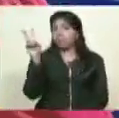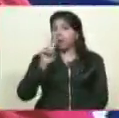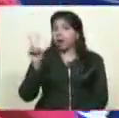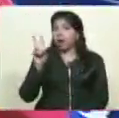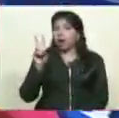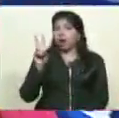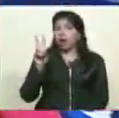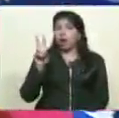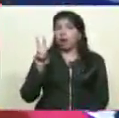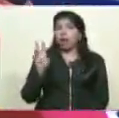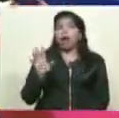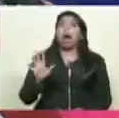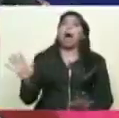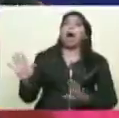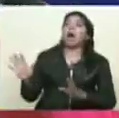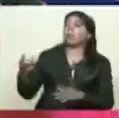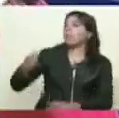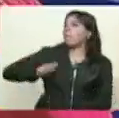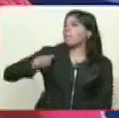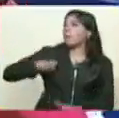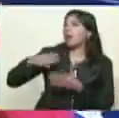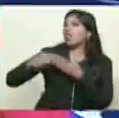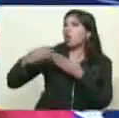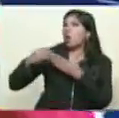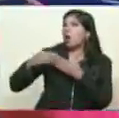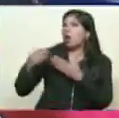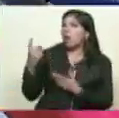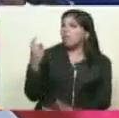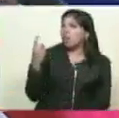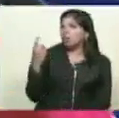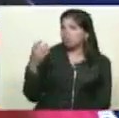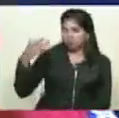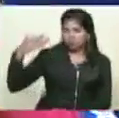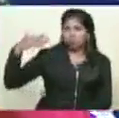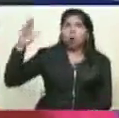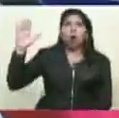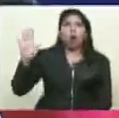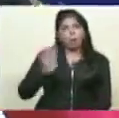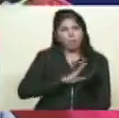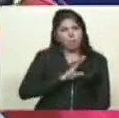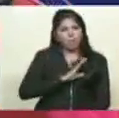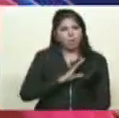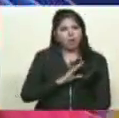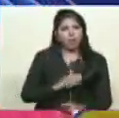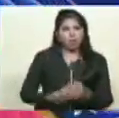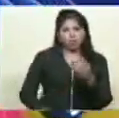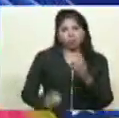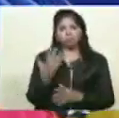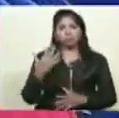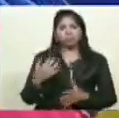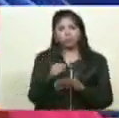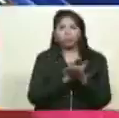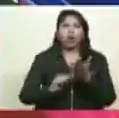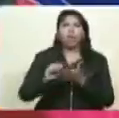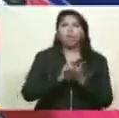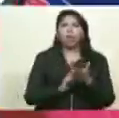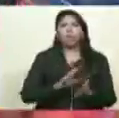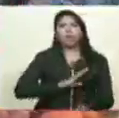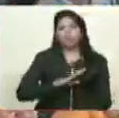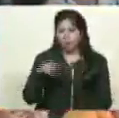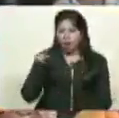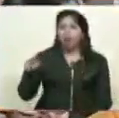si no me pagan los dólares que faltan, no le instalamos, nosotros mismos lo instalamos. Creamos un software criollo, ahí tenemos la empaquetadora, presidente. Ahí